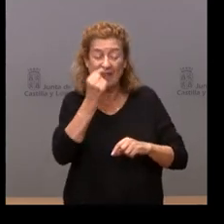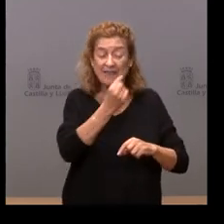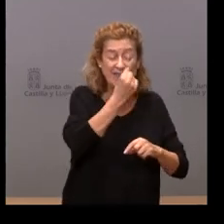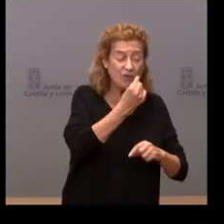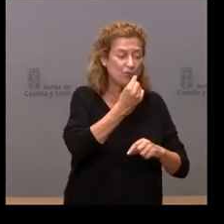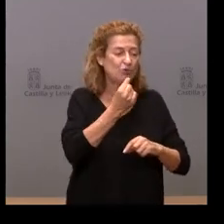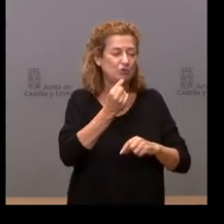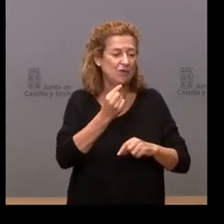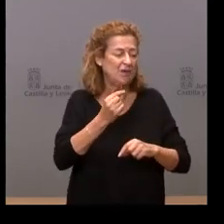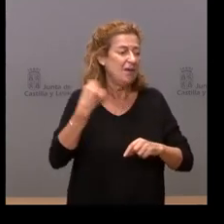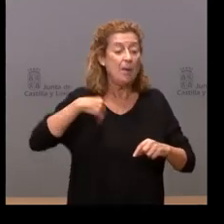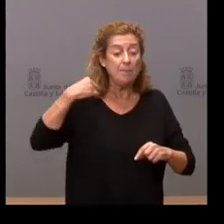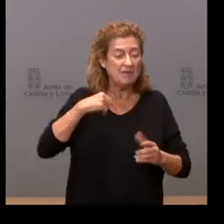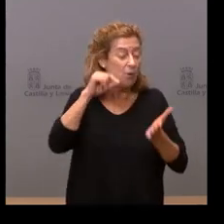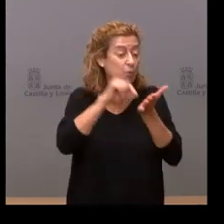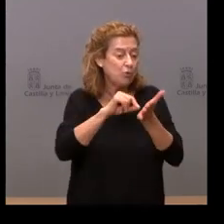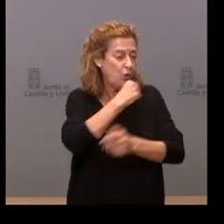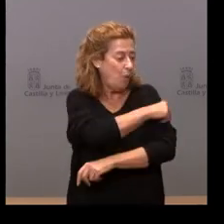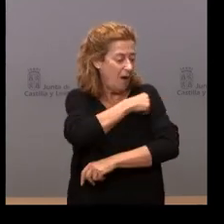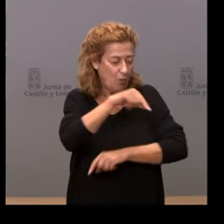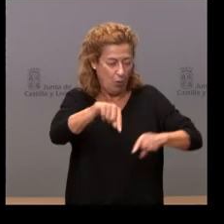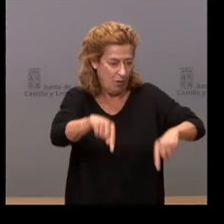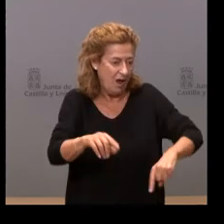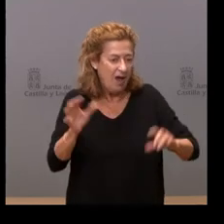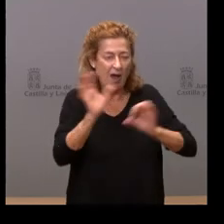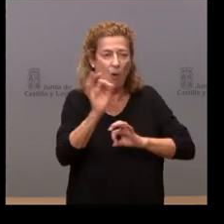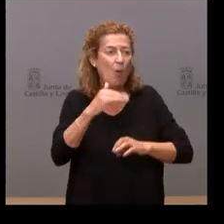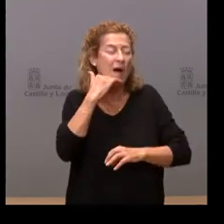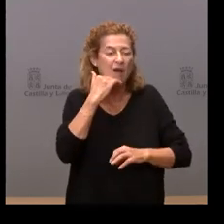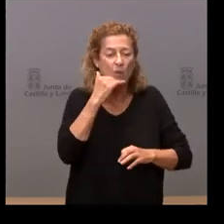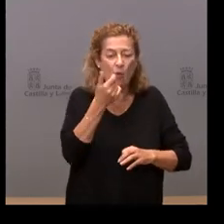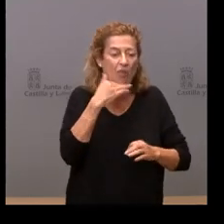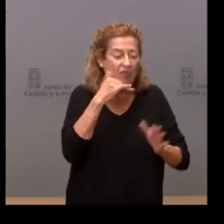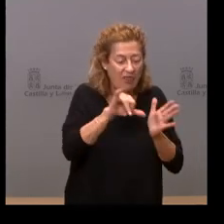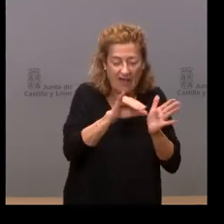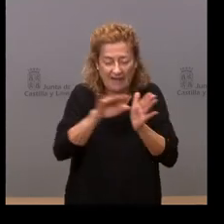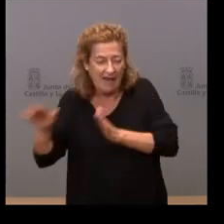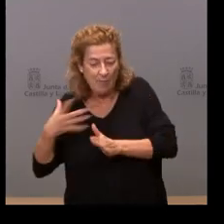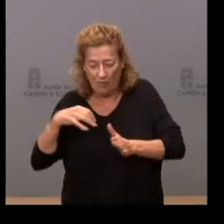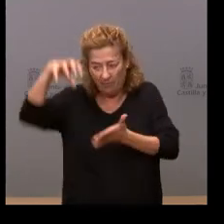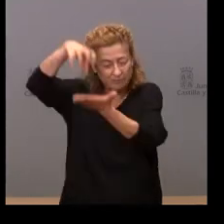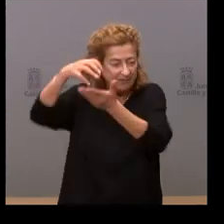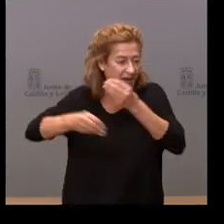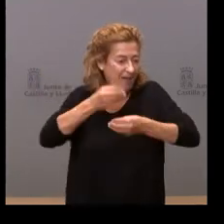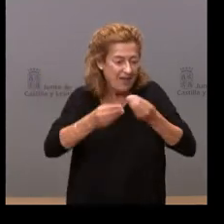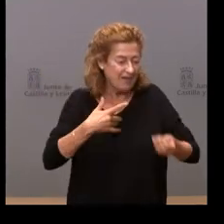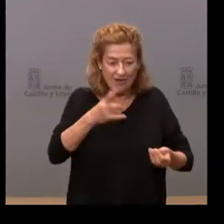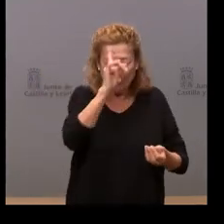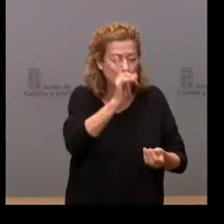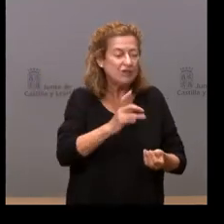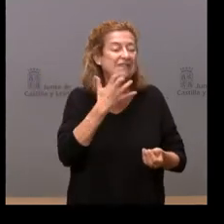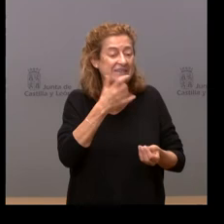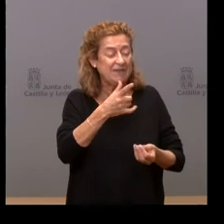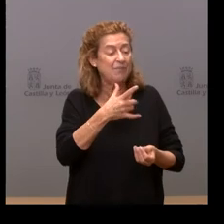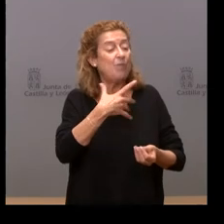incluso en el mismo punto de vacunación o no similar al lado que pudieran instalarlo no sé si eso es así